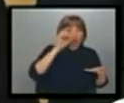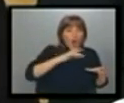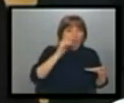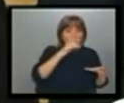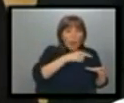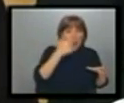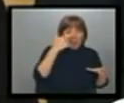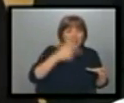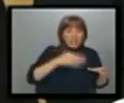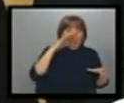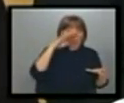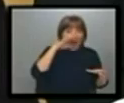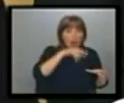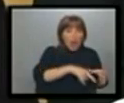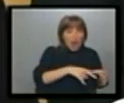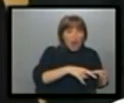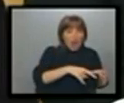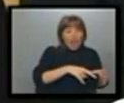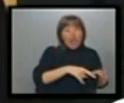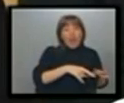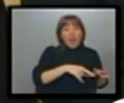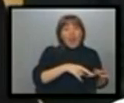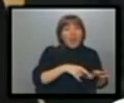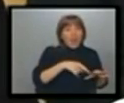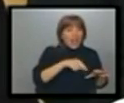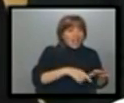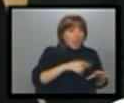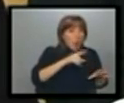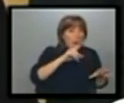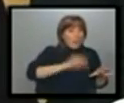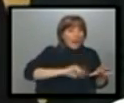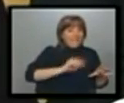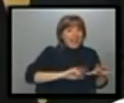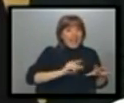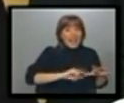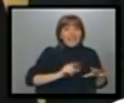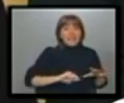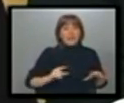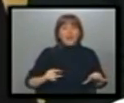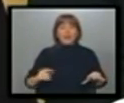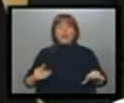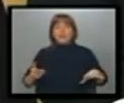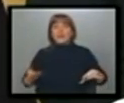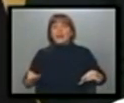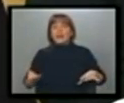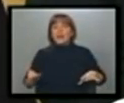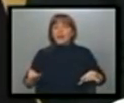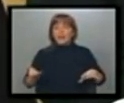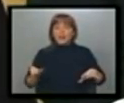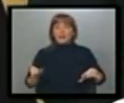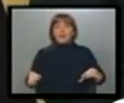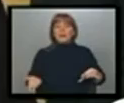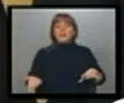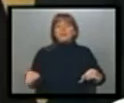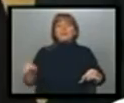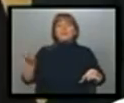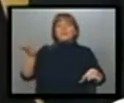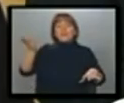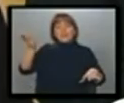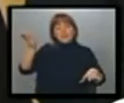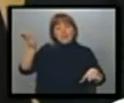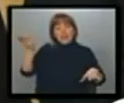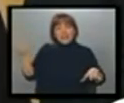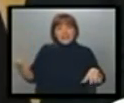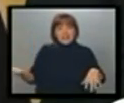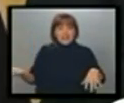meses. Aquí en la Argentina el precio de combustible sigue subiendo. Y por supuesto, esto también el gasoil y el impacto que esto tiene para el sector agropecuario. Como